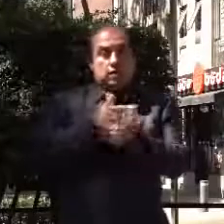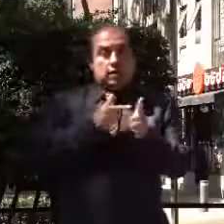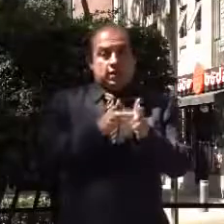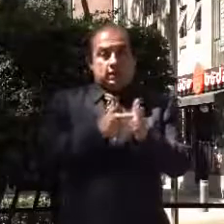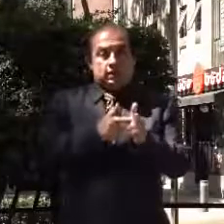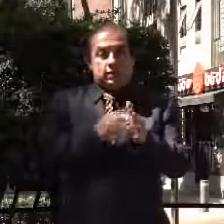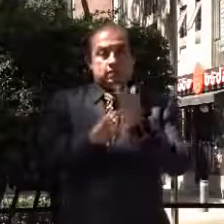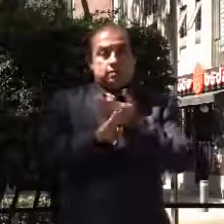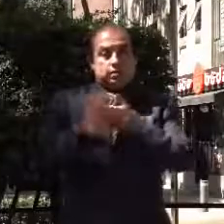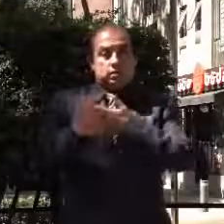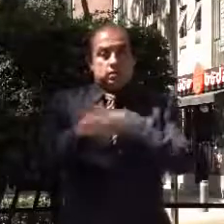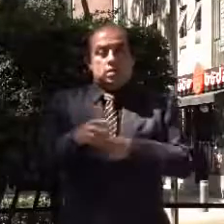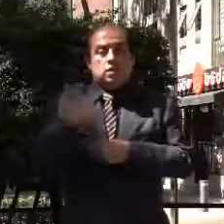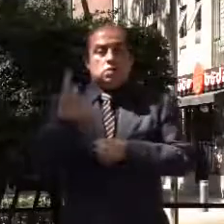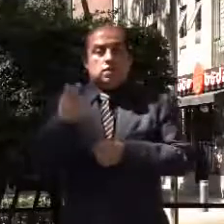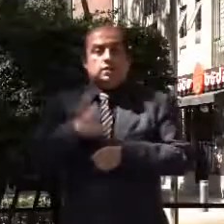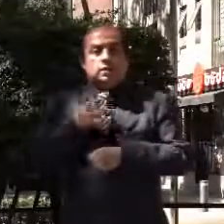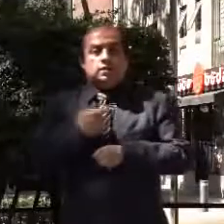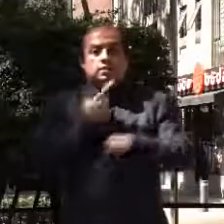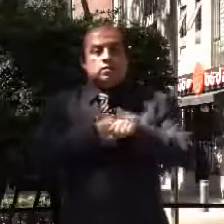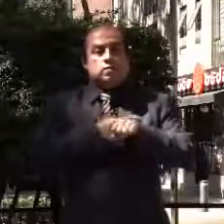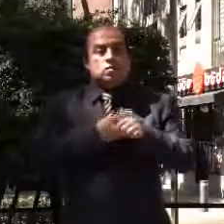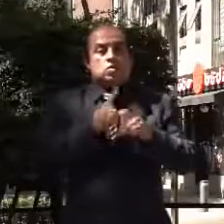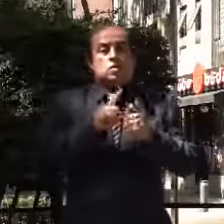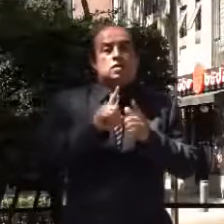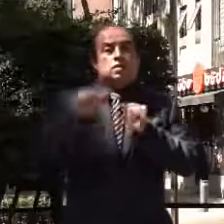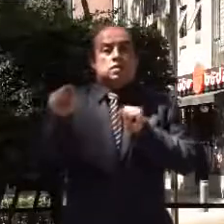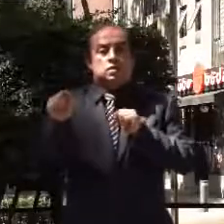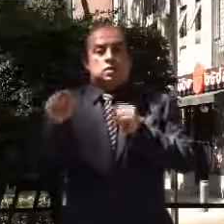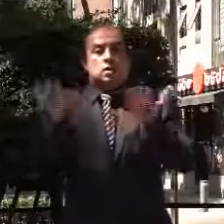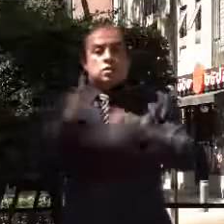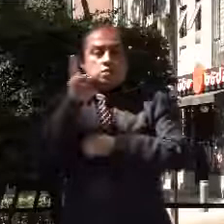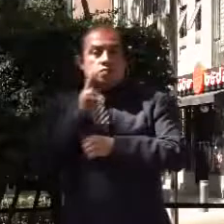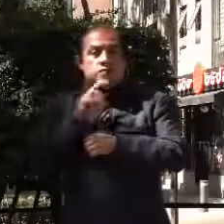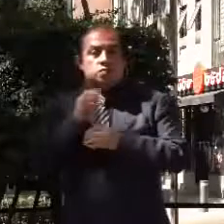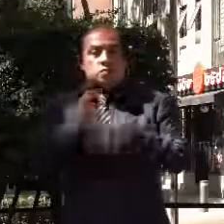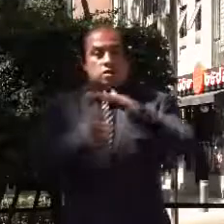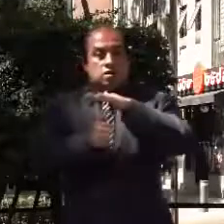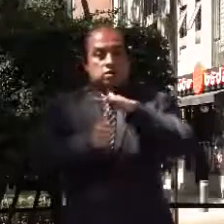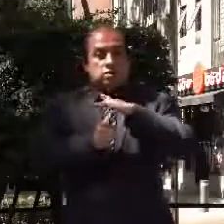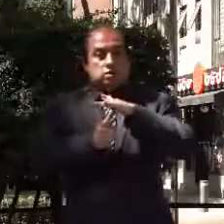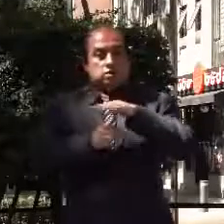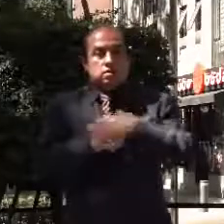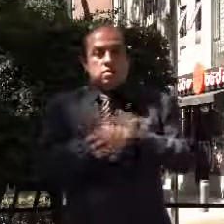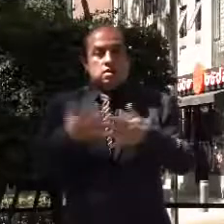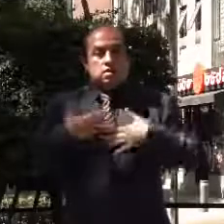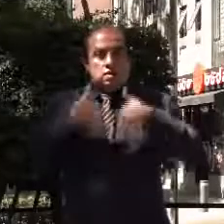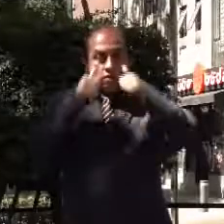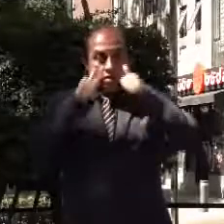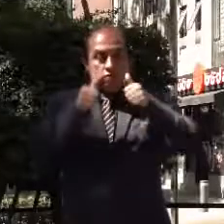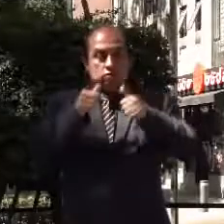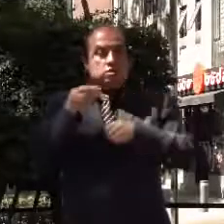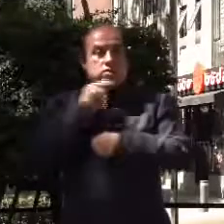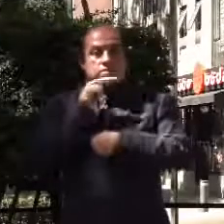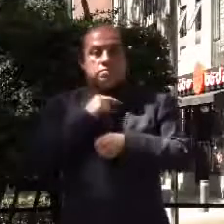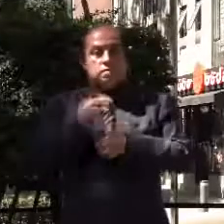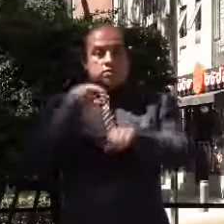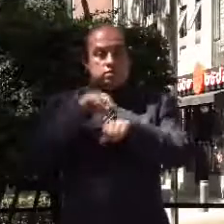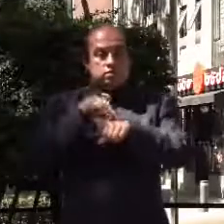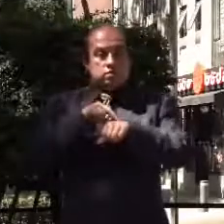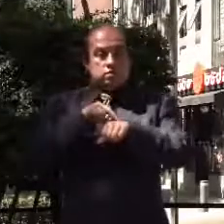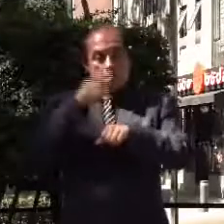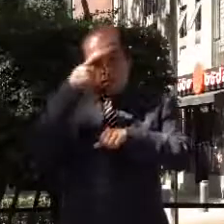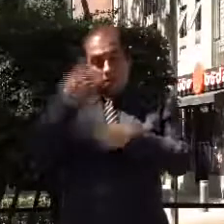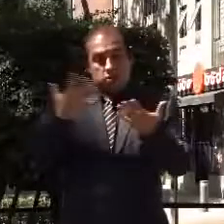tener síntomas, de inmediato acudir a hacerse una prueba, aislarse y tener la atención temprana médica para que no